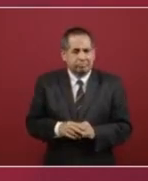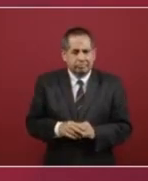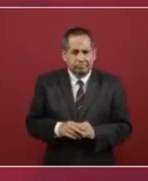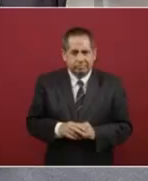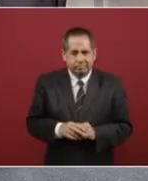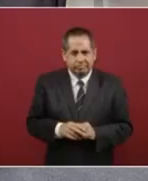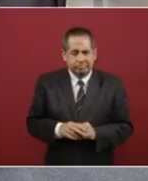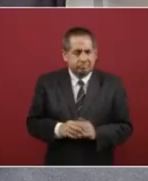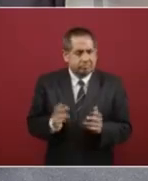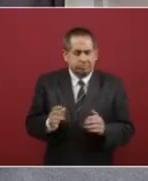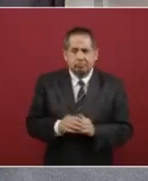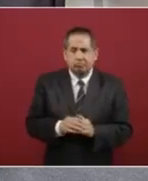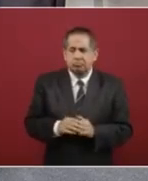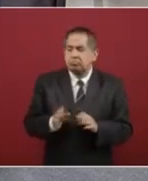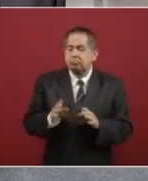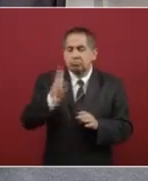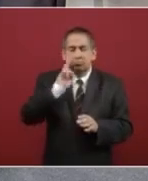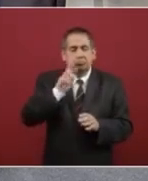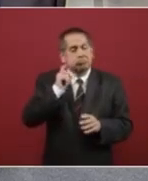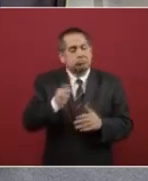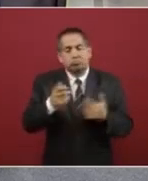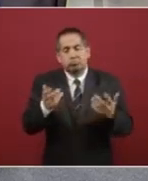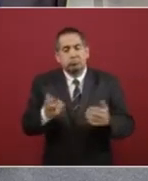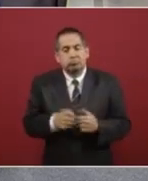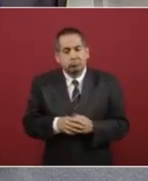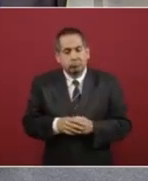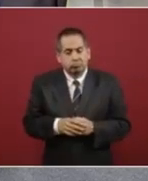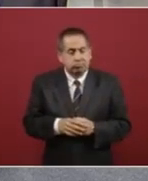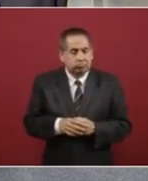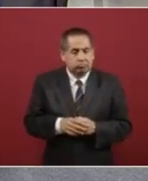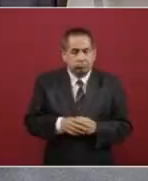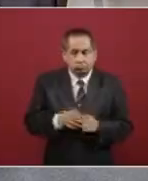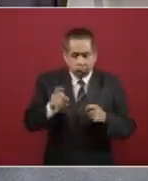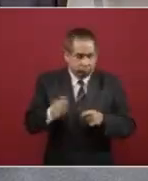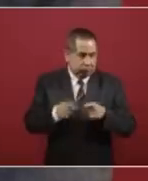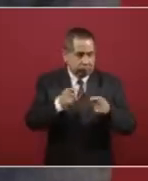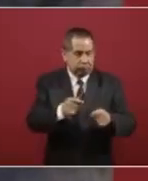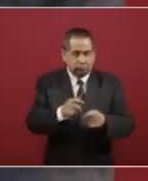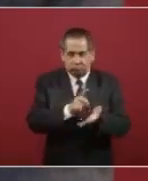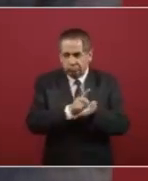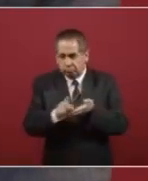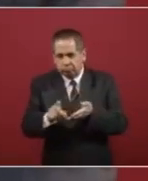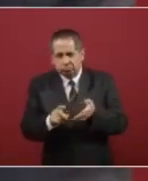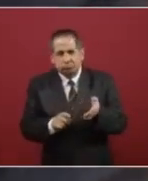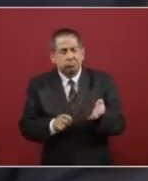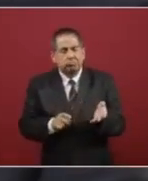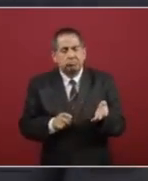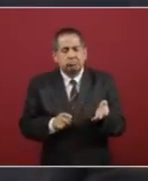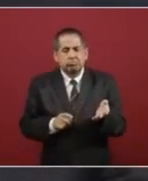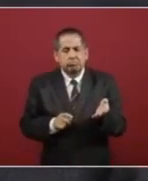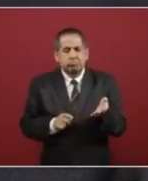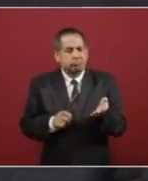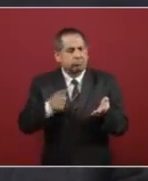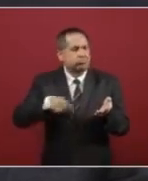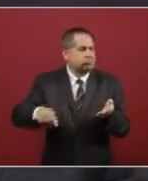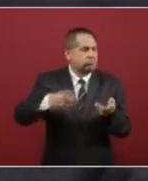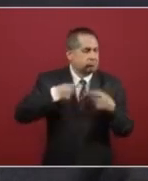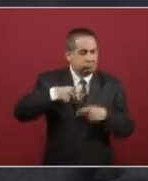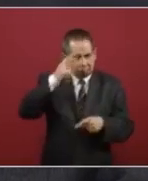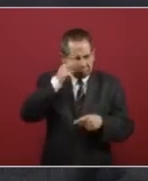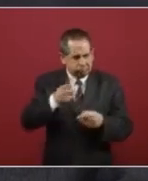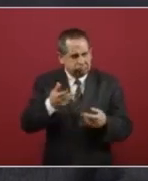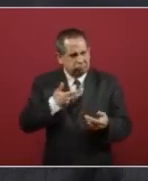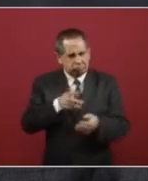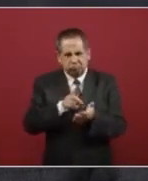Pues es cosa de que se garantice el derecho que tenemos los mexicanos a asociarnos